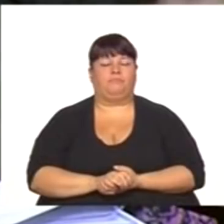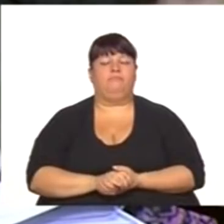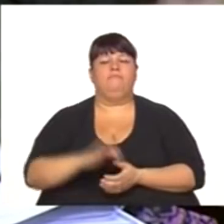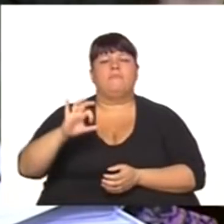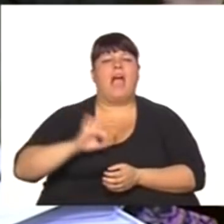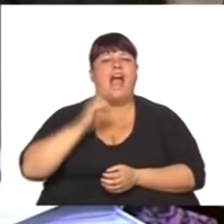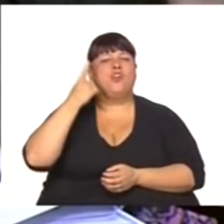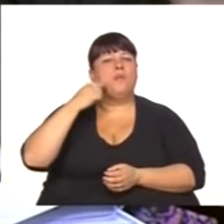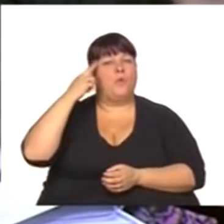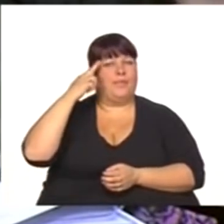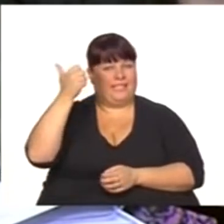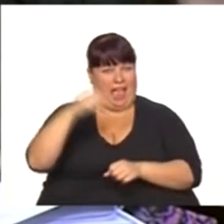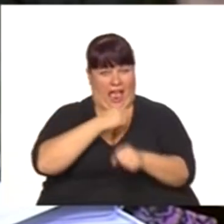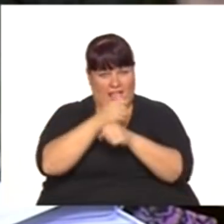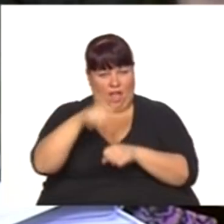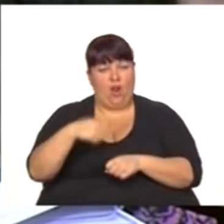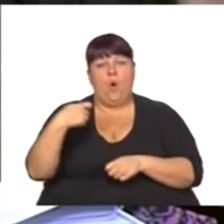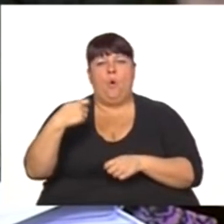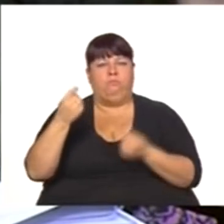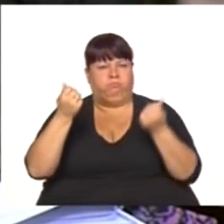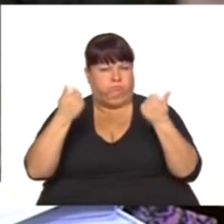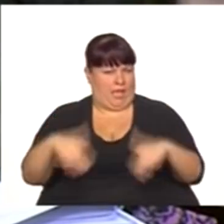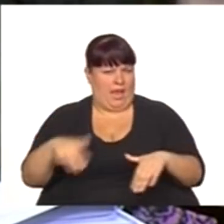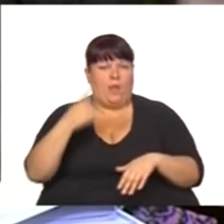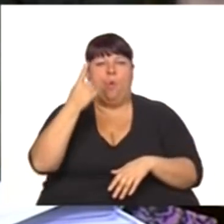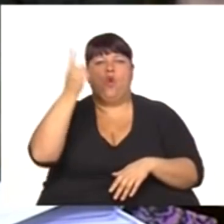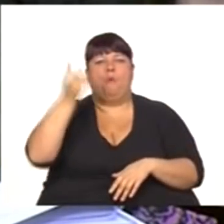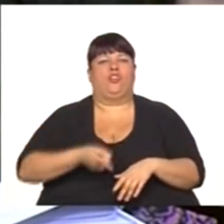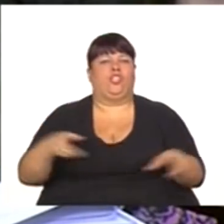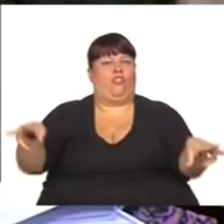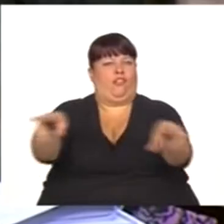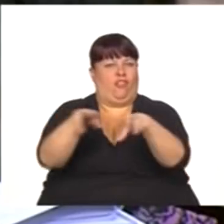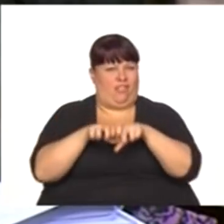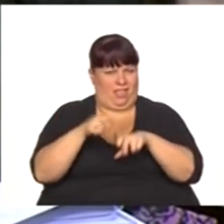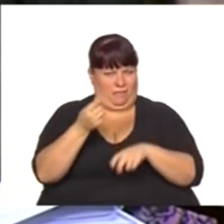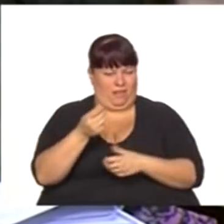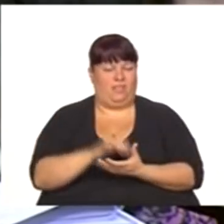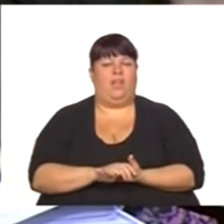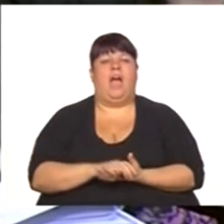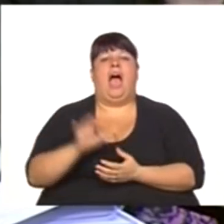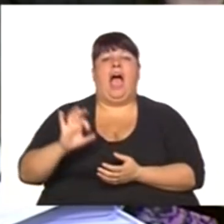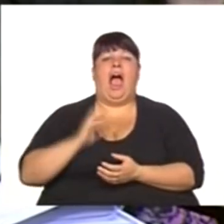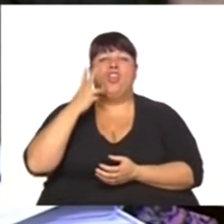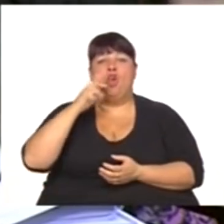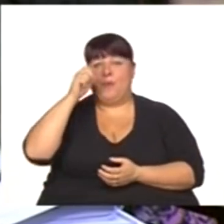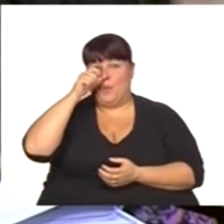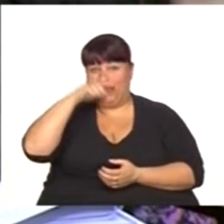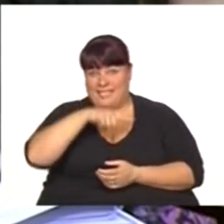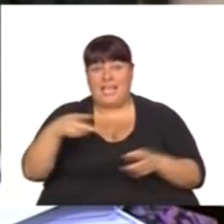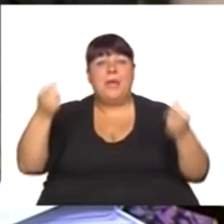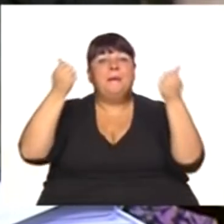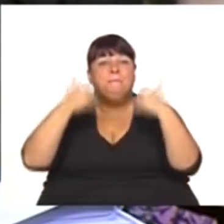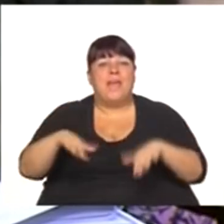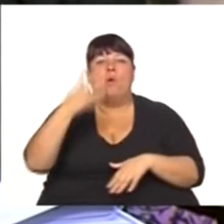Desde el año 96 nuestro sistema previsional tiene un déficit puro de 1 punto del PBI. En el año 2027 el déficit va a